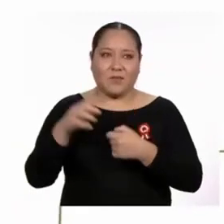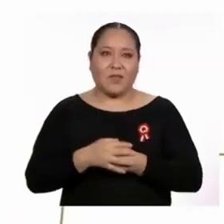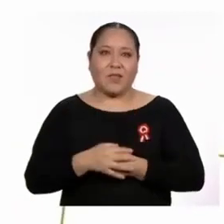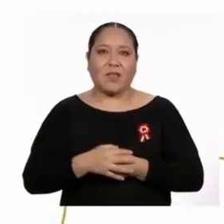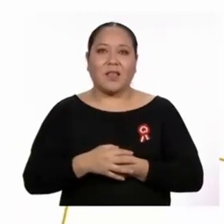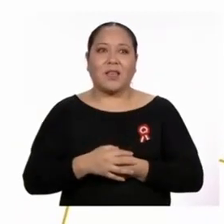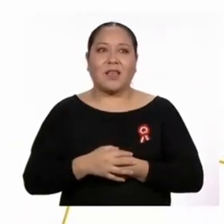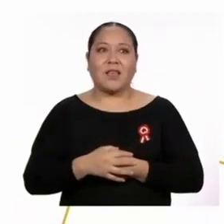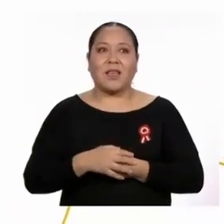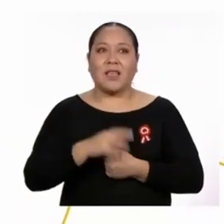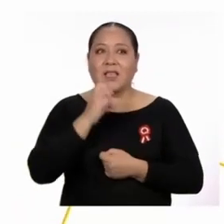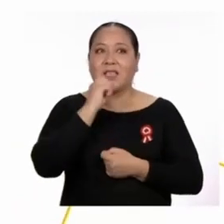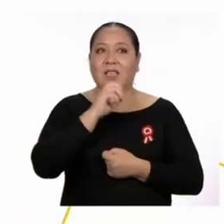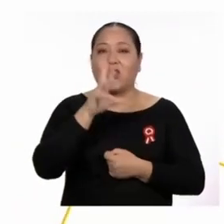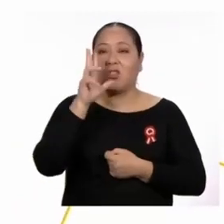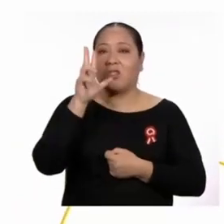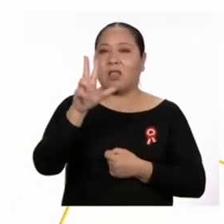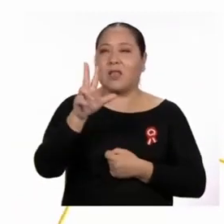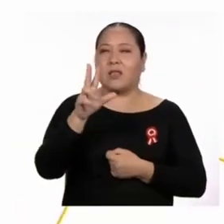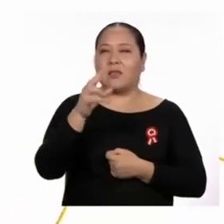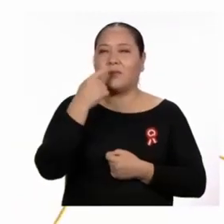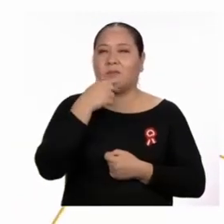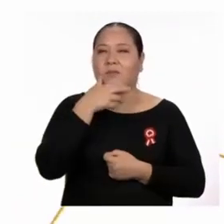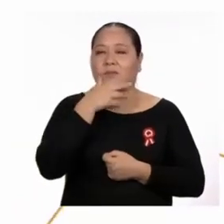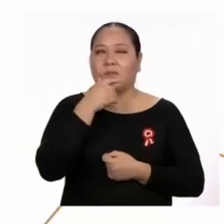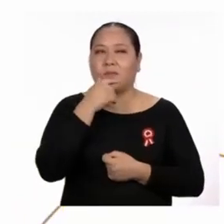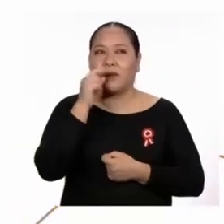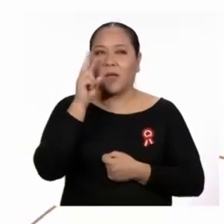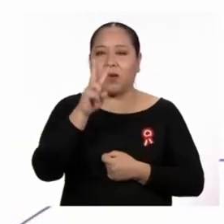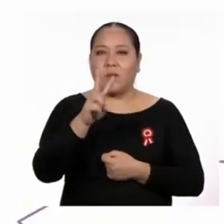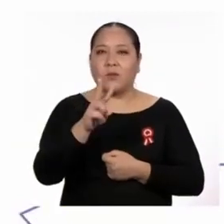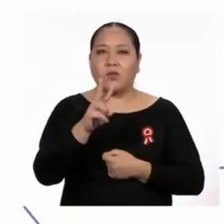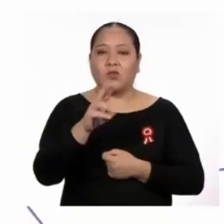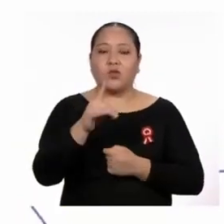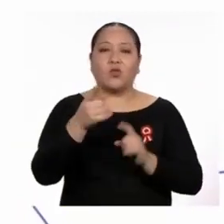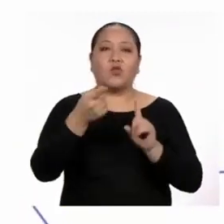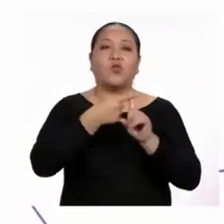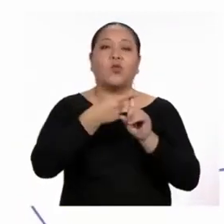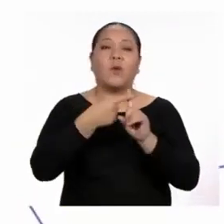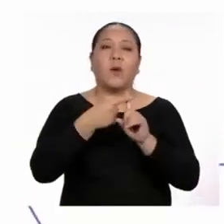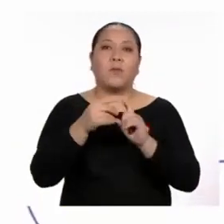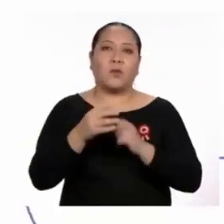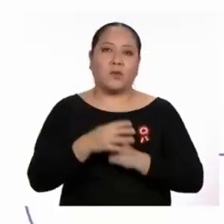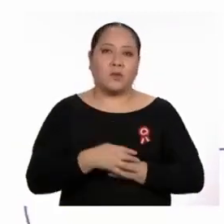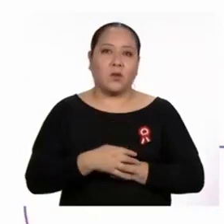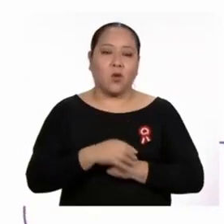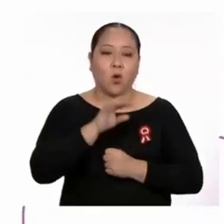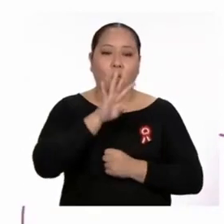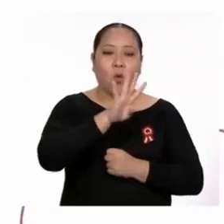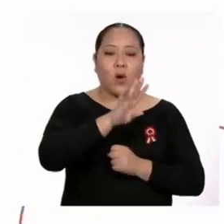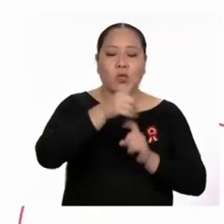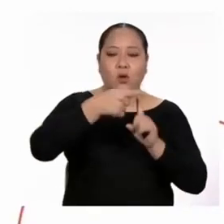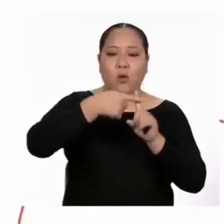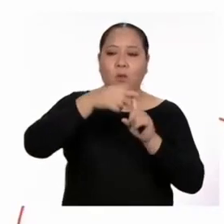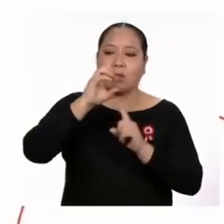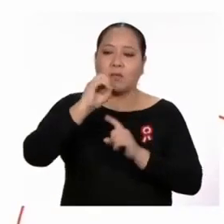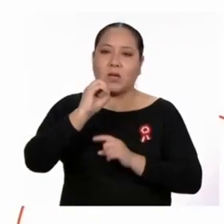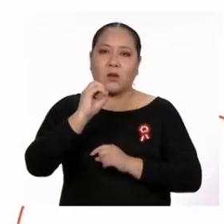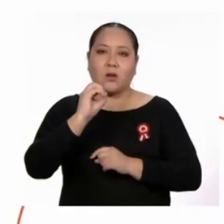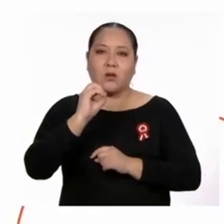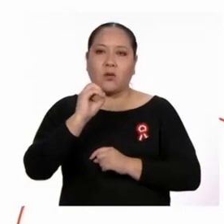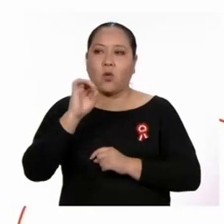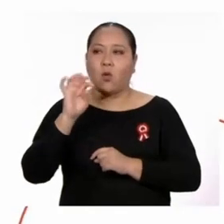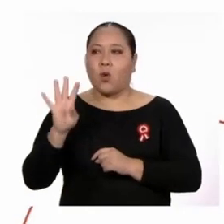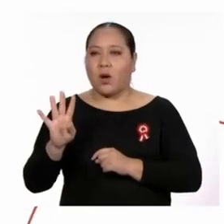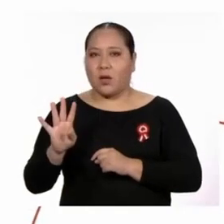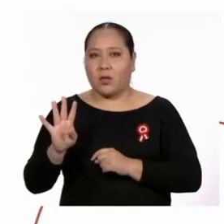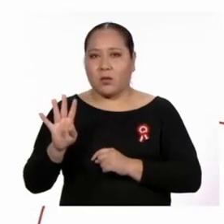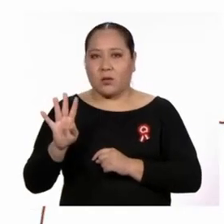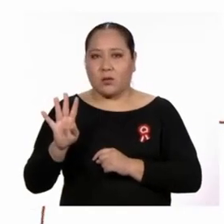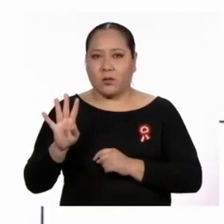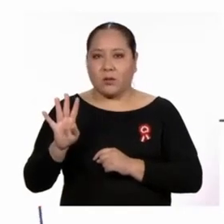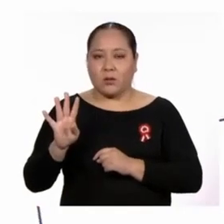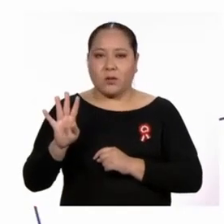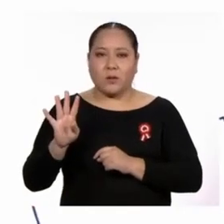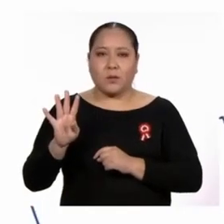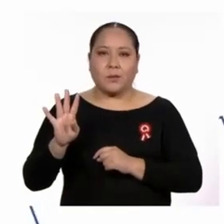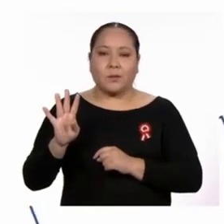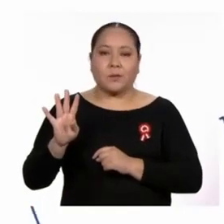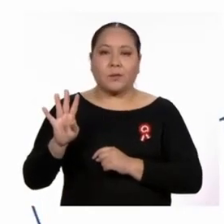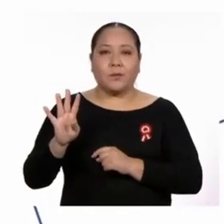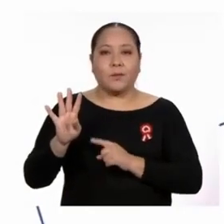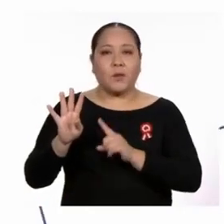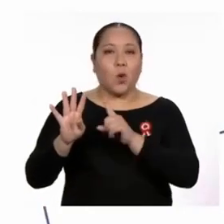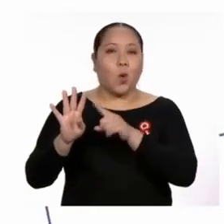hablando de 3, vean, sumemos las cifras. 4 más 0 es igual a